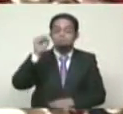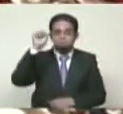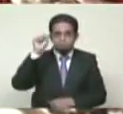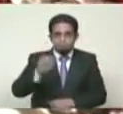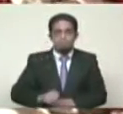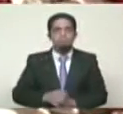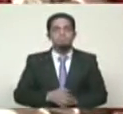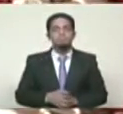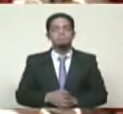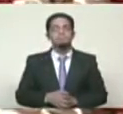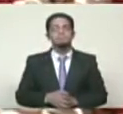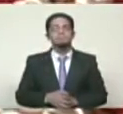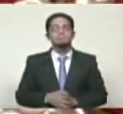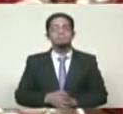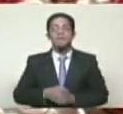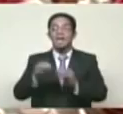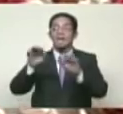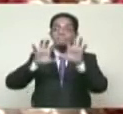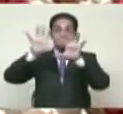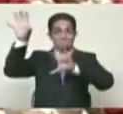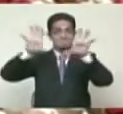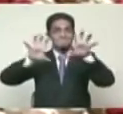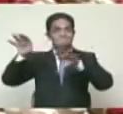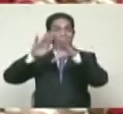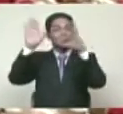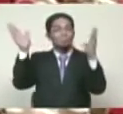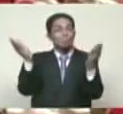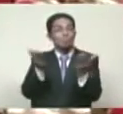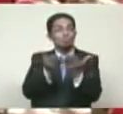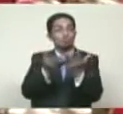Los pueblos del mundo nos están dando